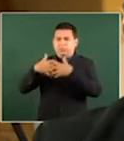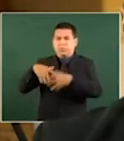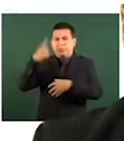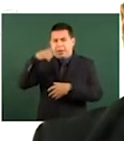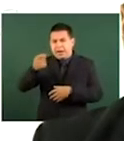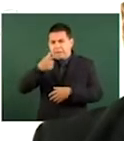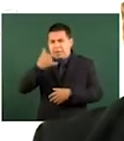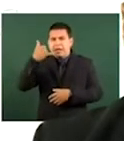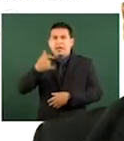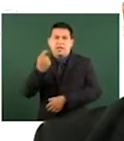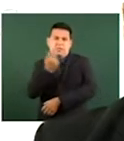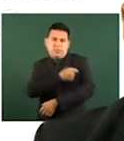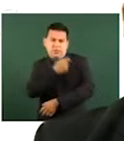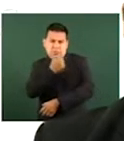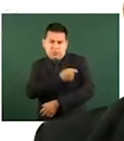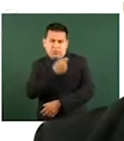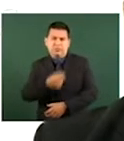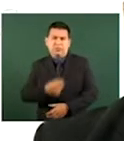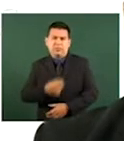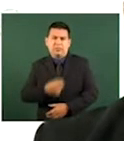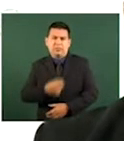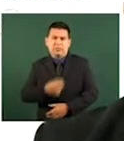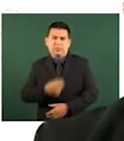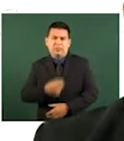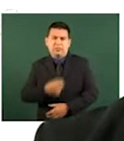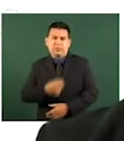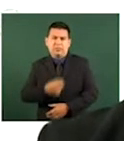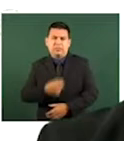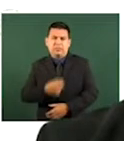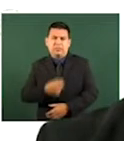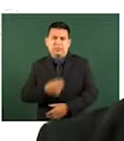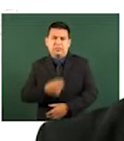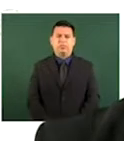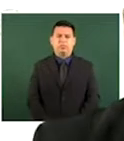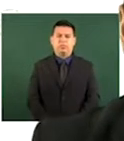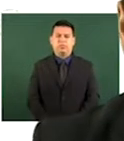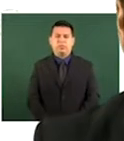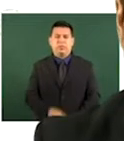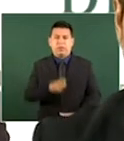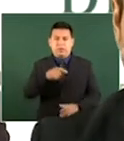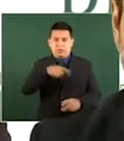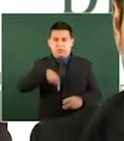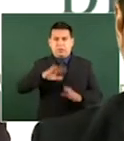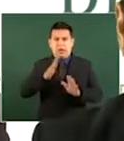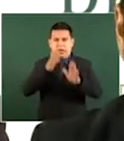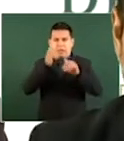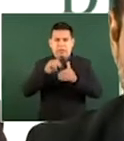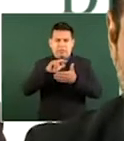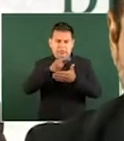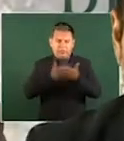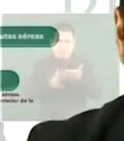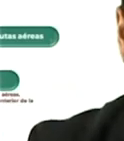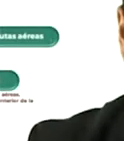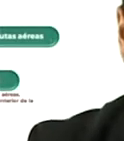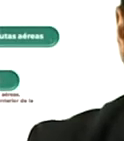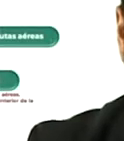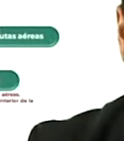mayores, iniciará mañana en los municipios más marginados, o sea, el día de hoy, con la población más pobre del país.